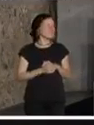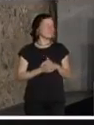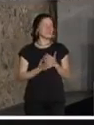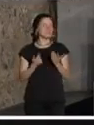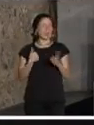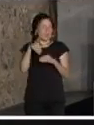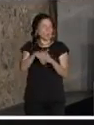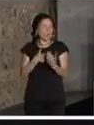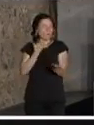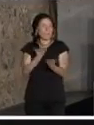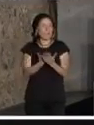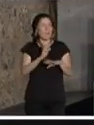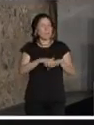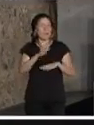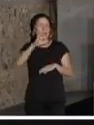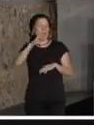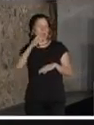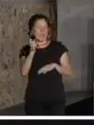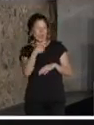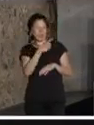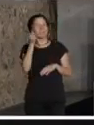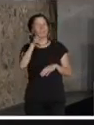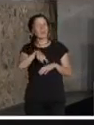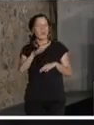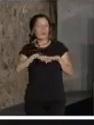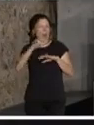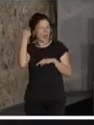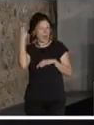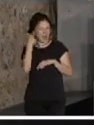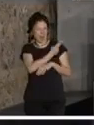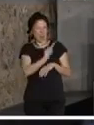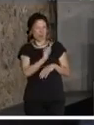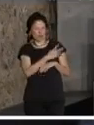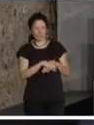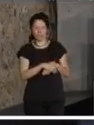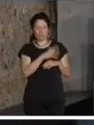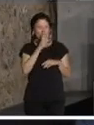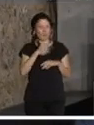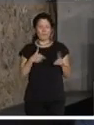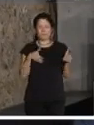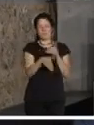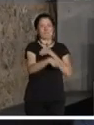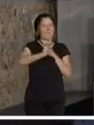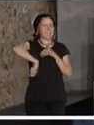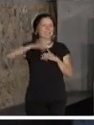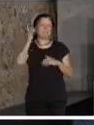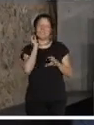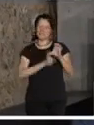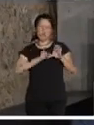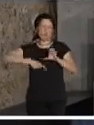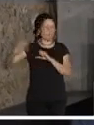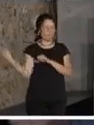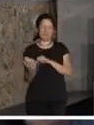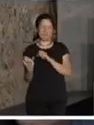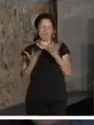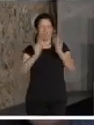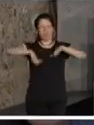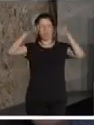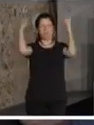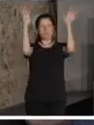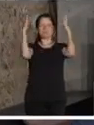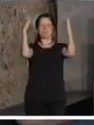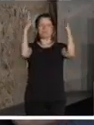pedir el voto para Erika cadenas y también para Irene de Miguel que tiene que ser la próxima presidenta de extremadura